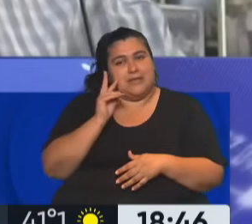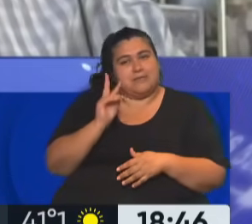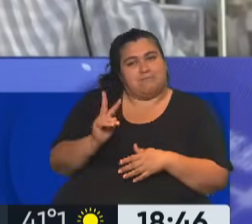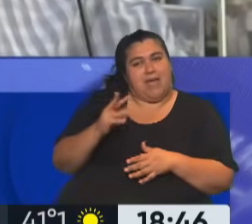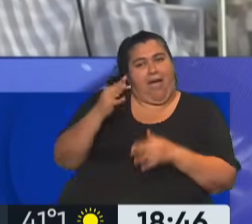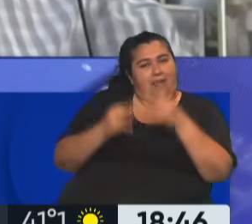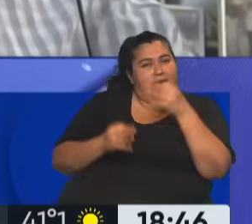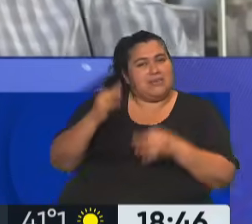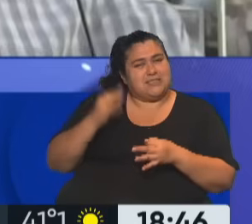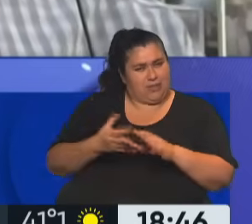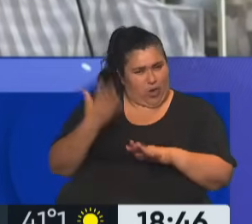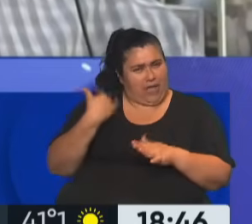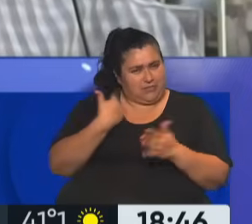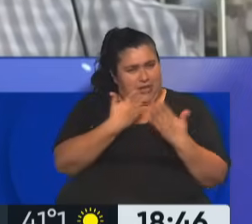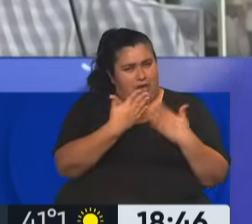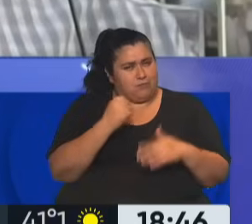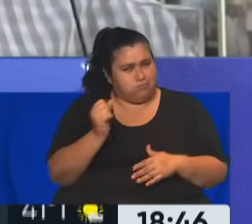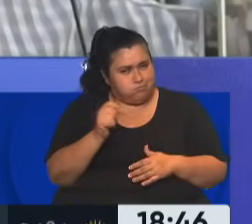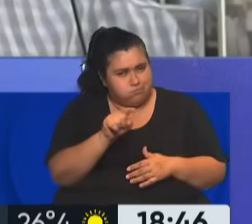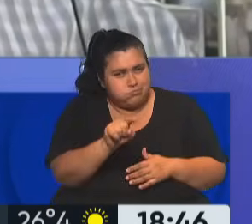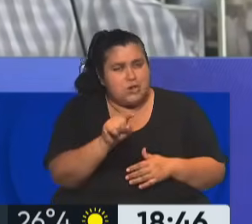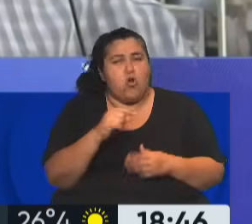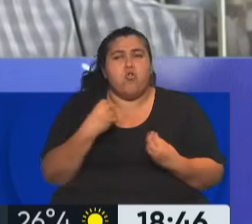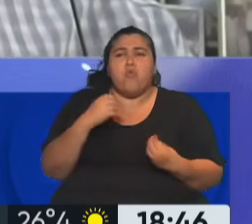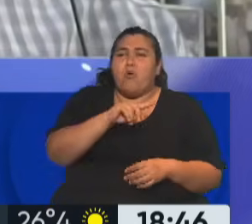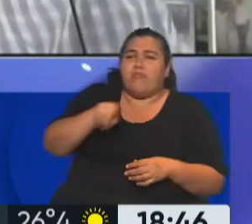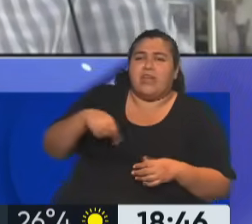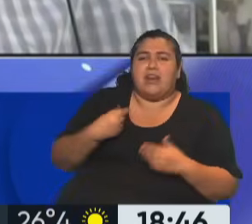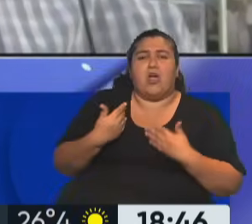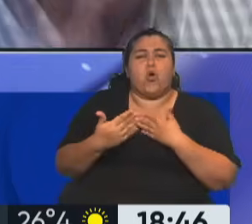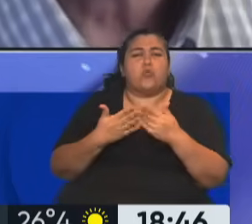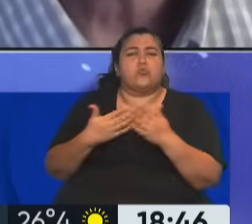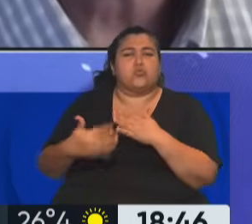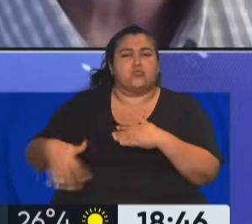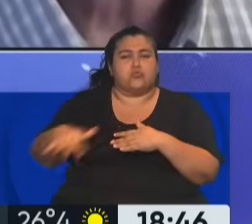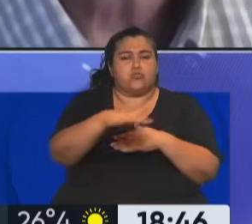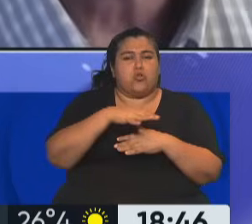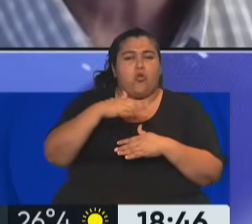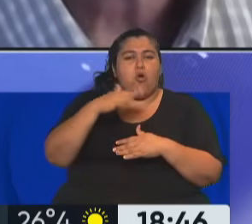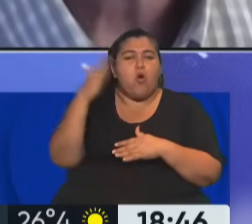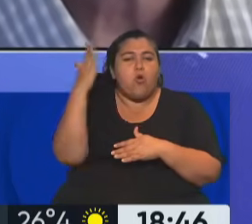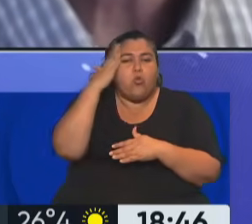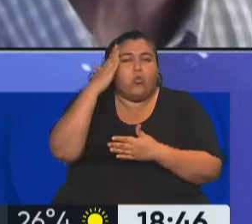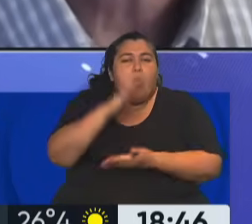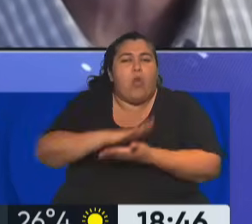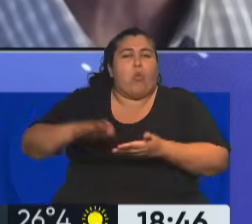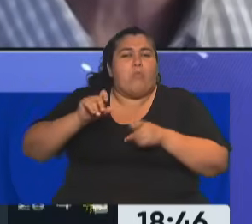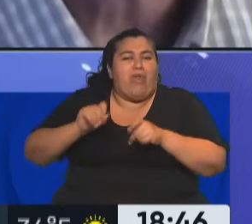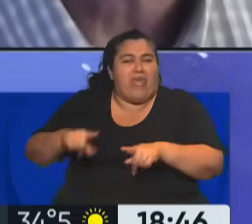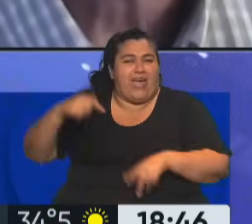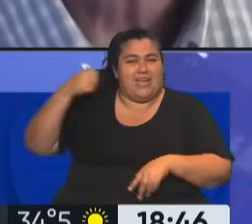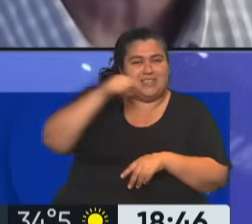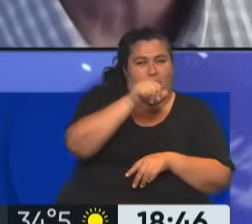alguna vez contigo, la construcción del nuevo taiwanés, de una identidad propia